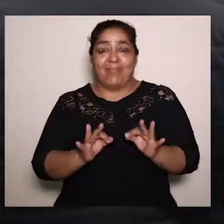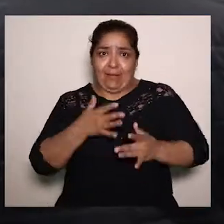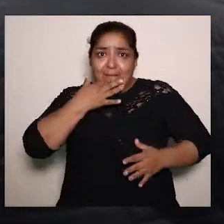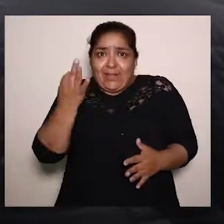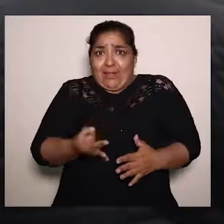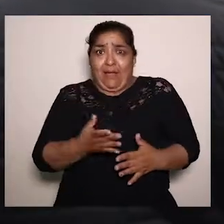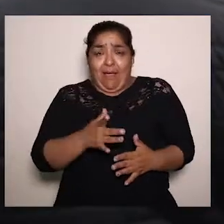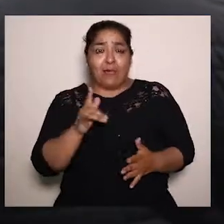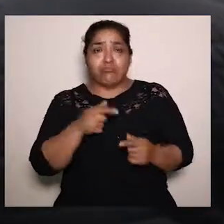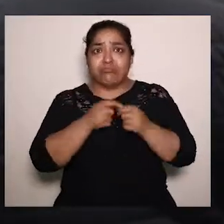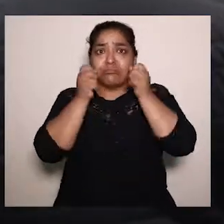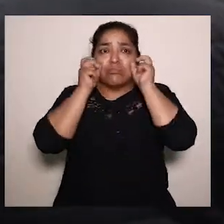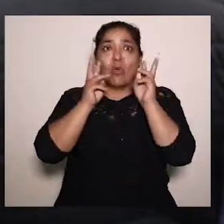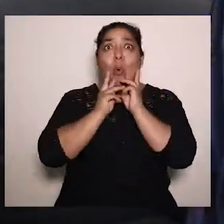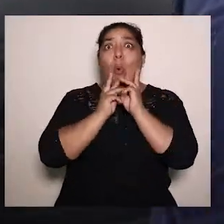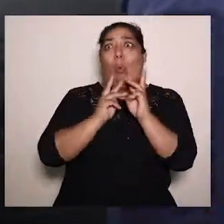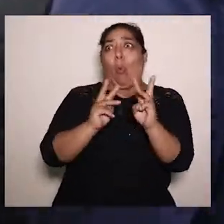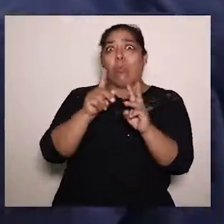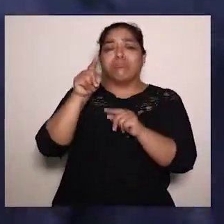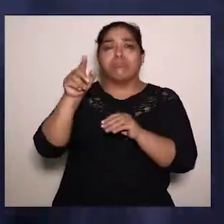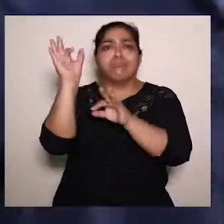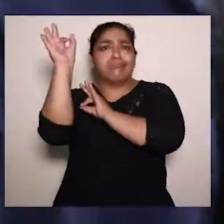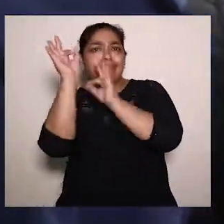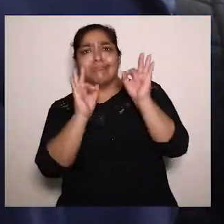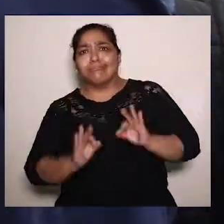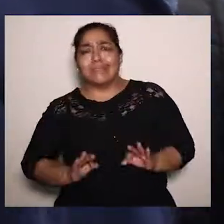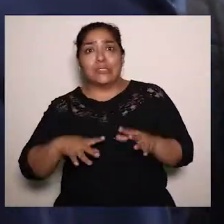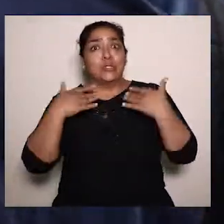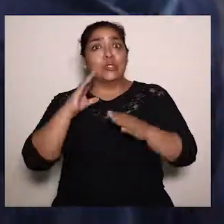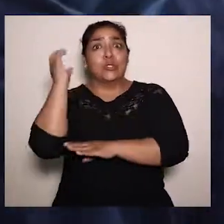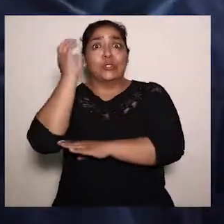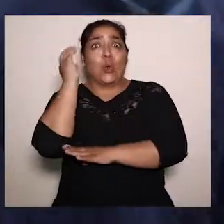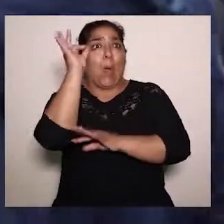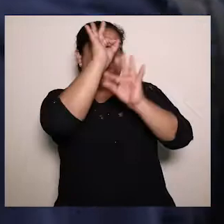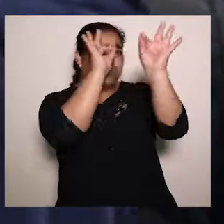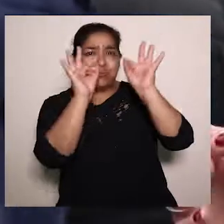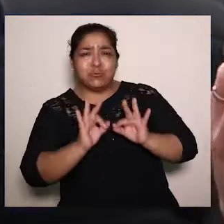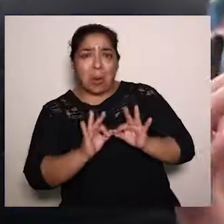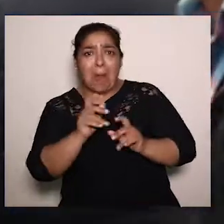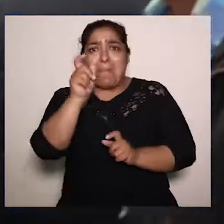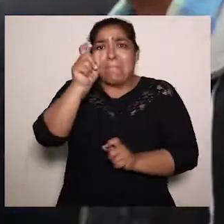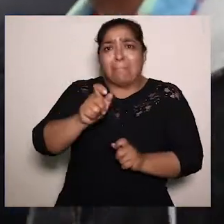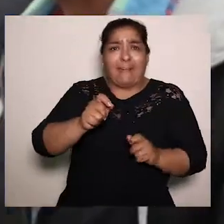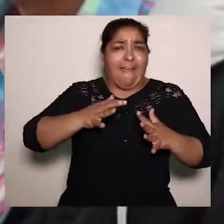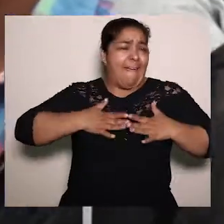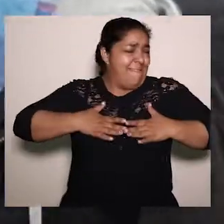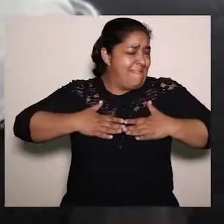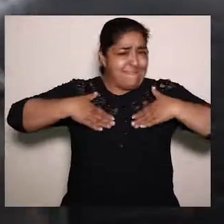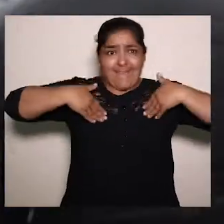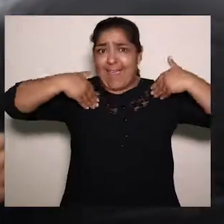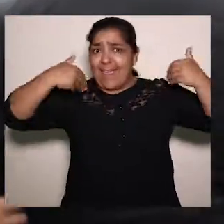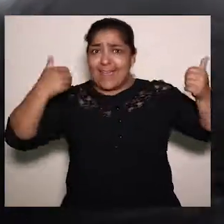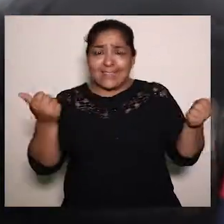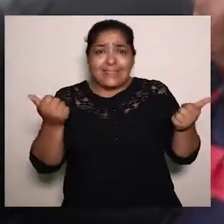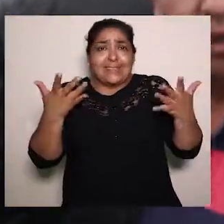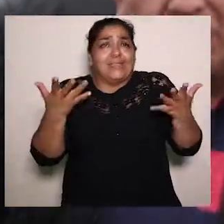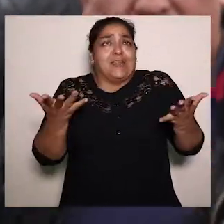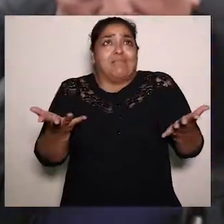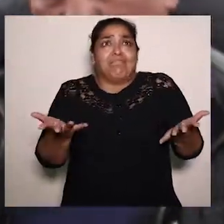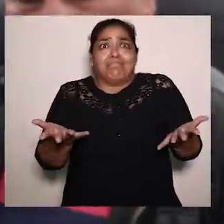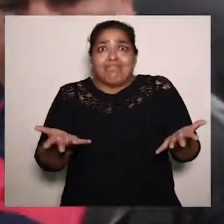se hace increíble cómo han organizado todos los dos colombianos aquí como la gente es tan feliz y